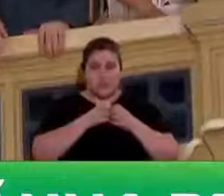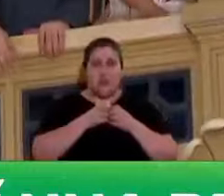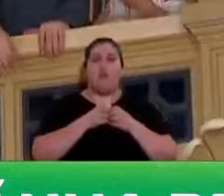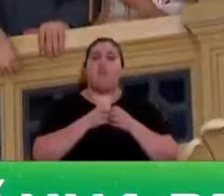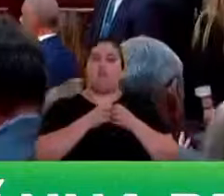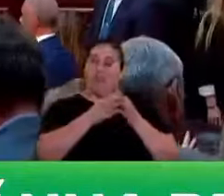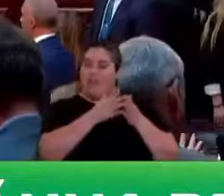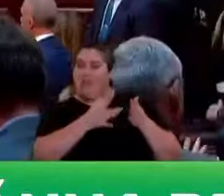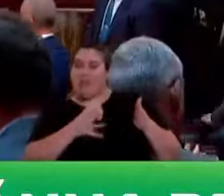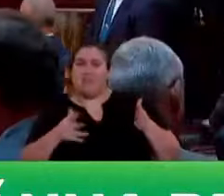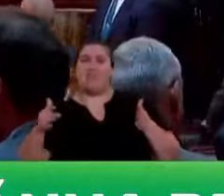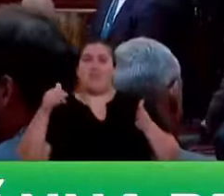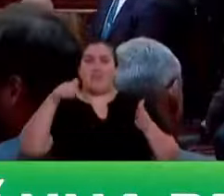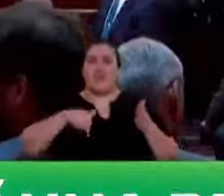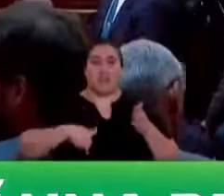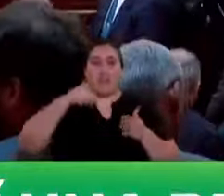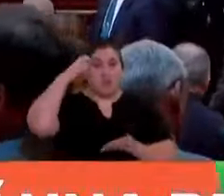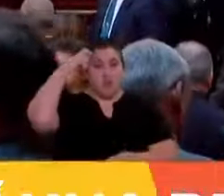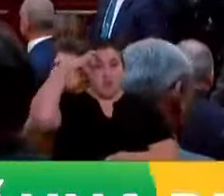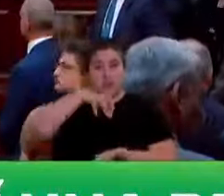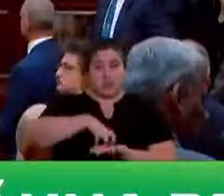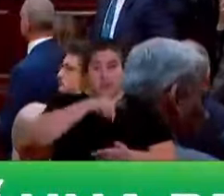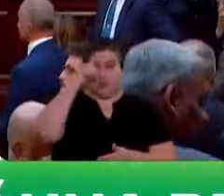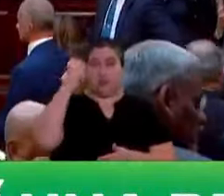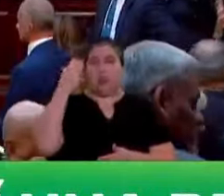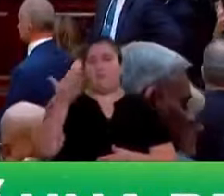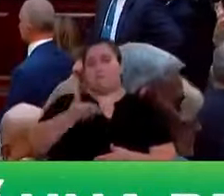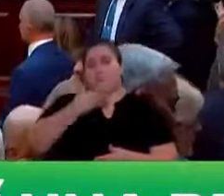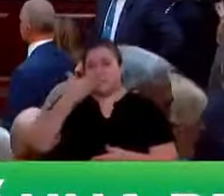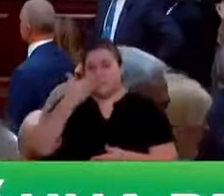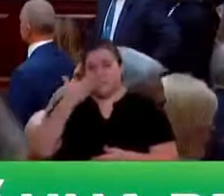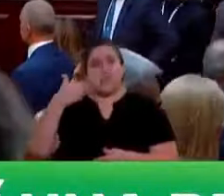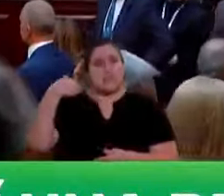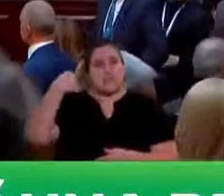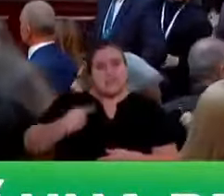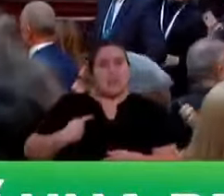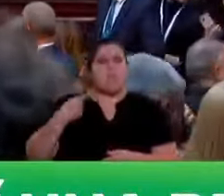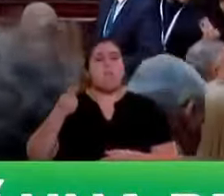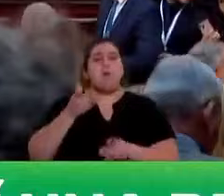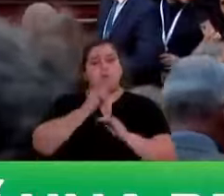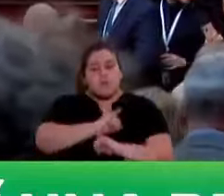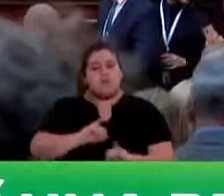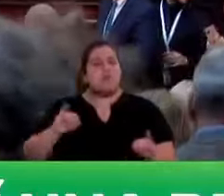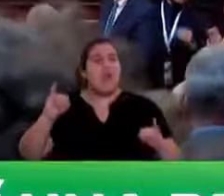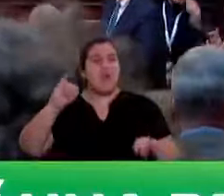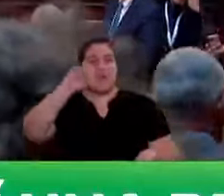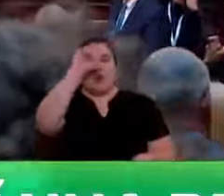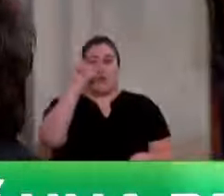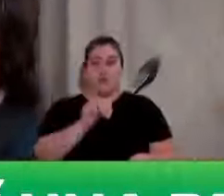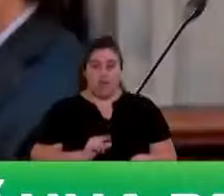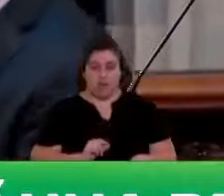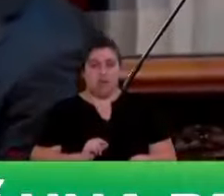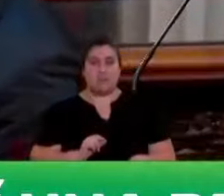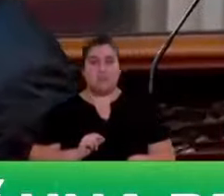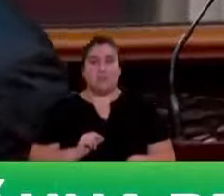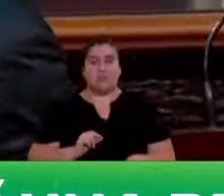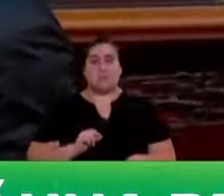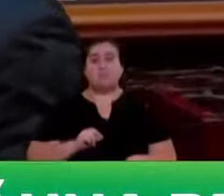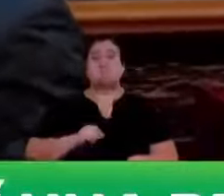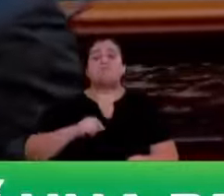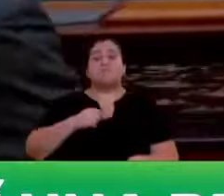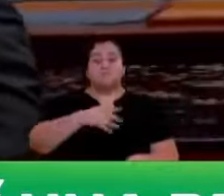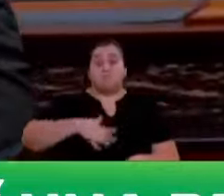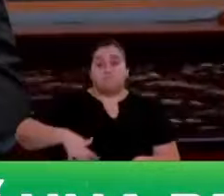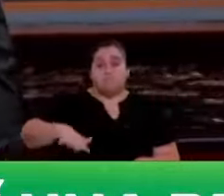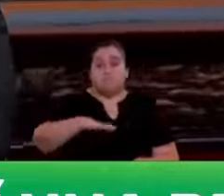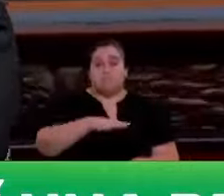sin embargo, me da la sensación que Torres le marca la cancha invitándolo al 7 de marzo, este jueves. No es marcar la